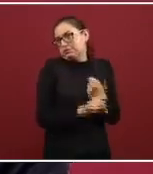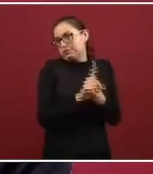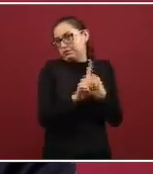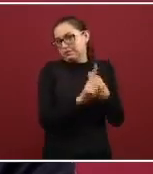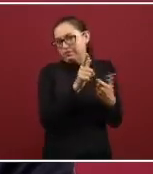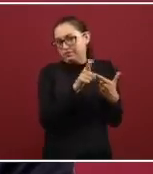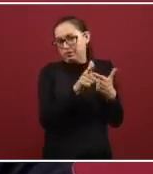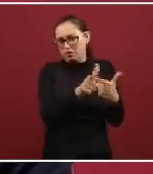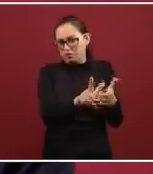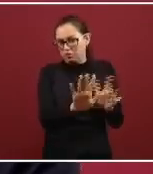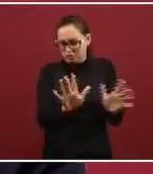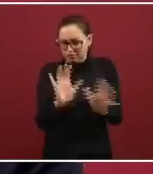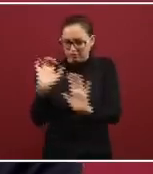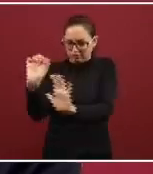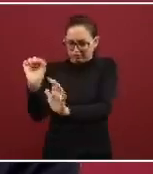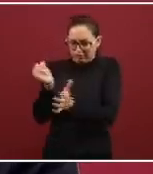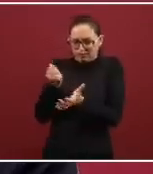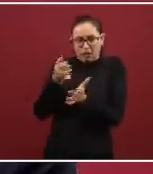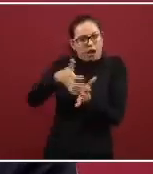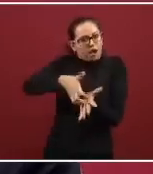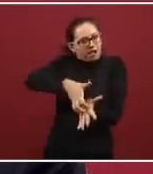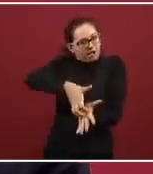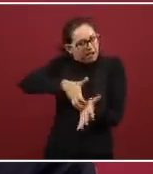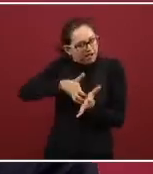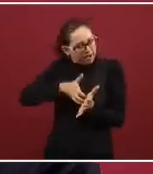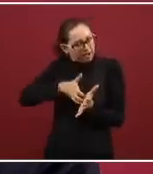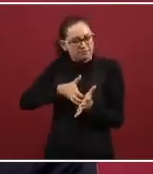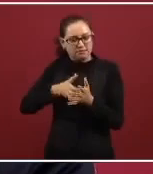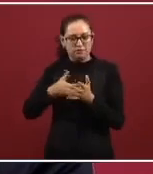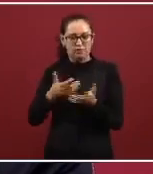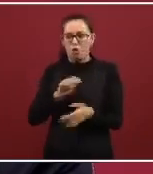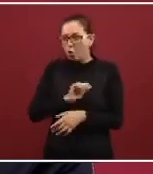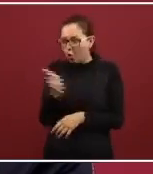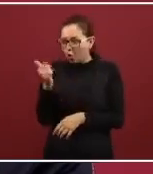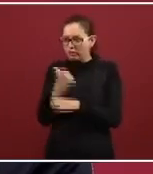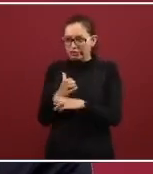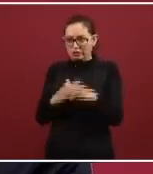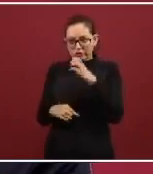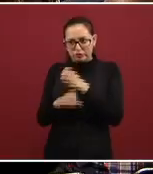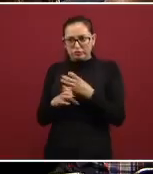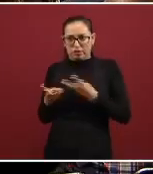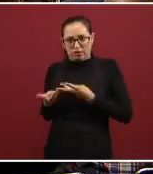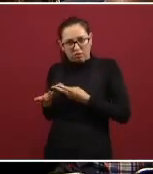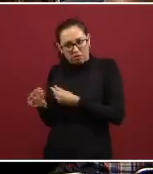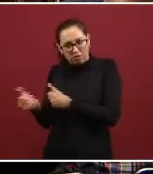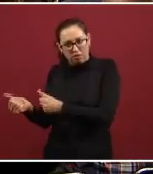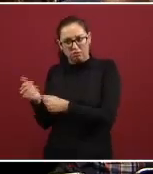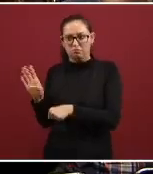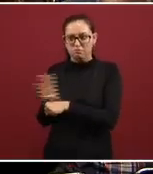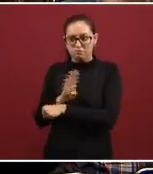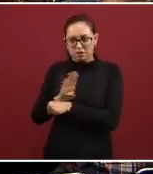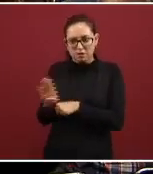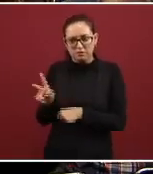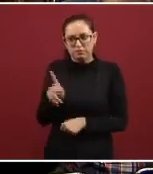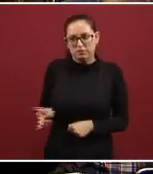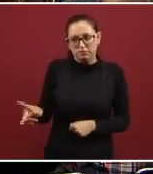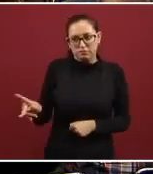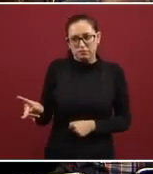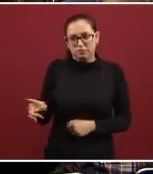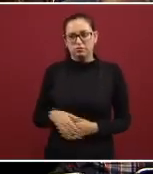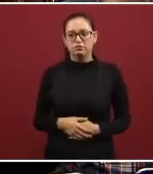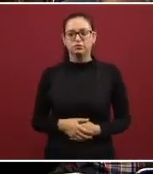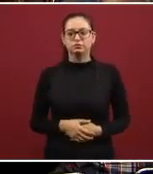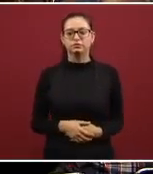se gaste tanto y que ese dinero se utilice en otras cosas, en beneficio del pueblo.